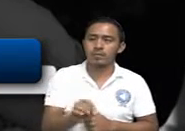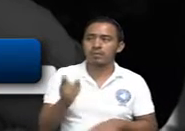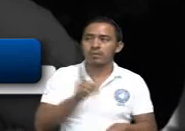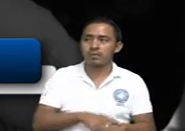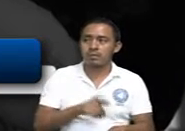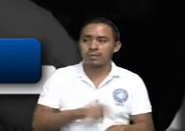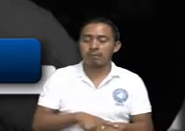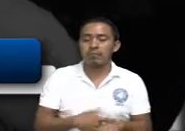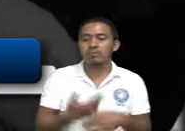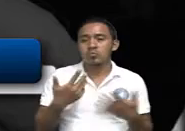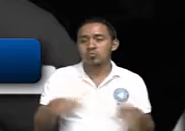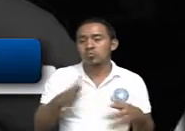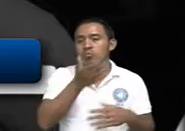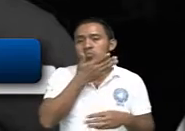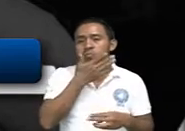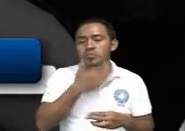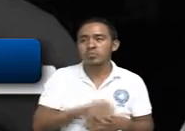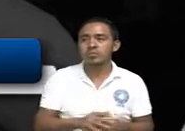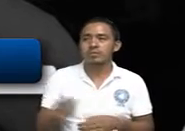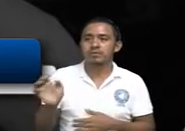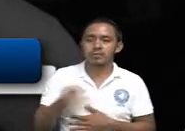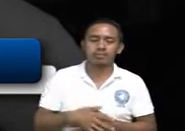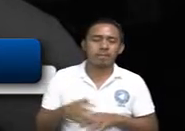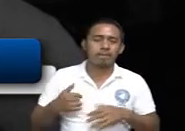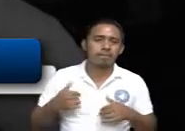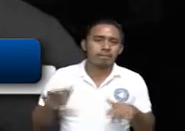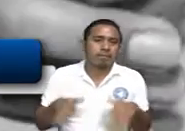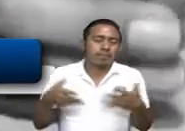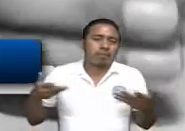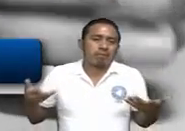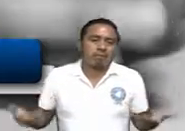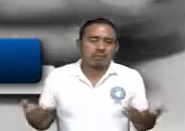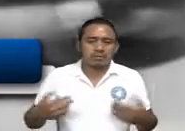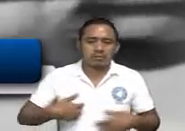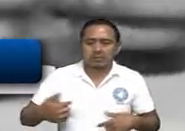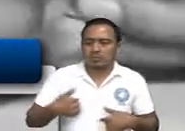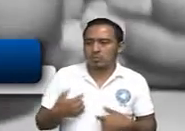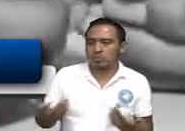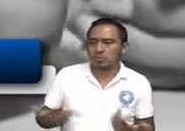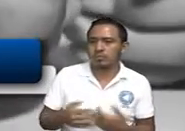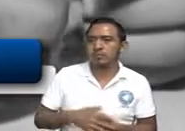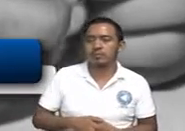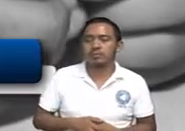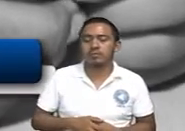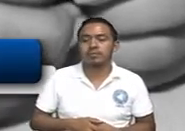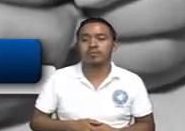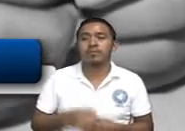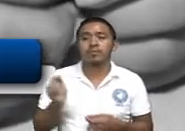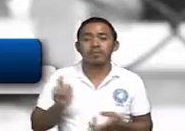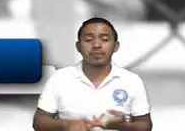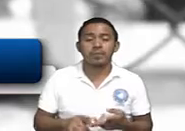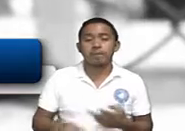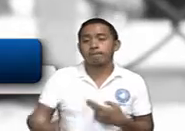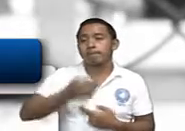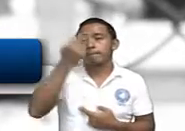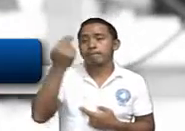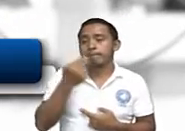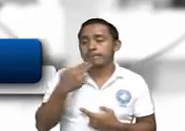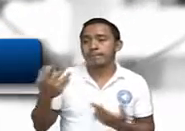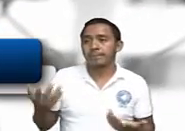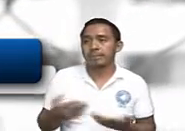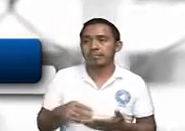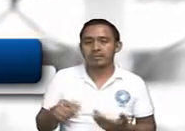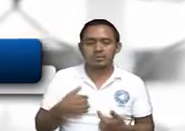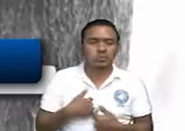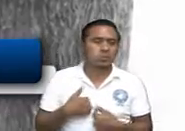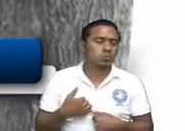crisis existencial, ¿verdad? Y es humano y es parte del desarrollo, de la pregunta para qué existe, las preguntas clásicas, digo yo, no sirvo